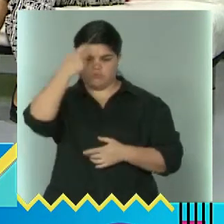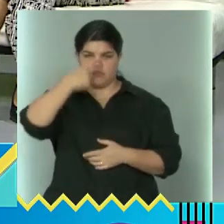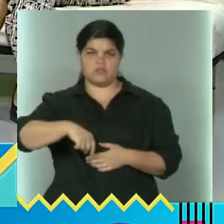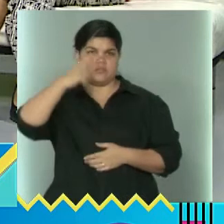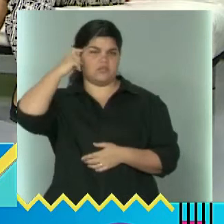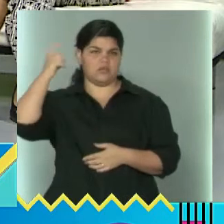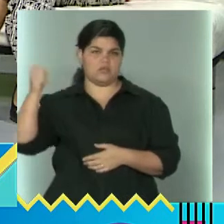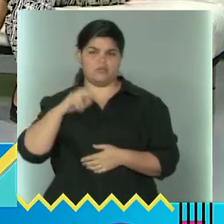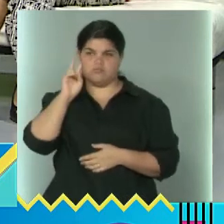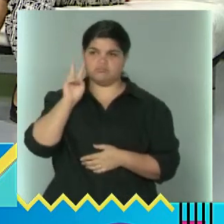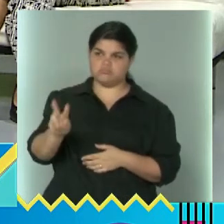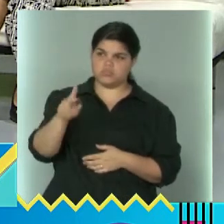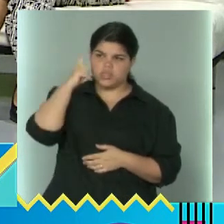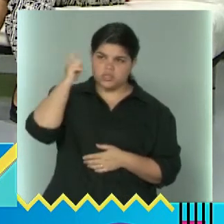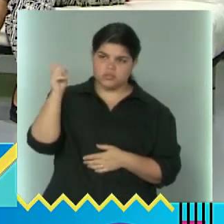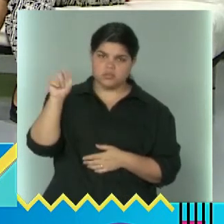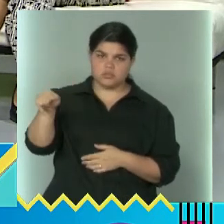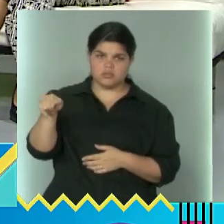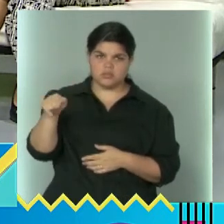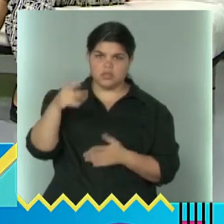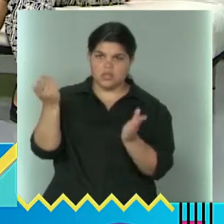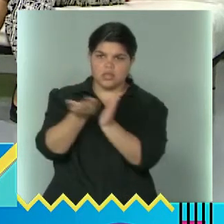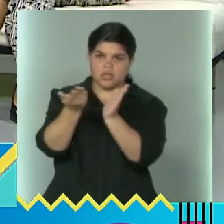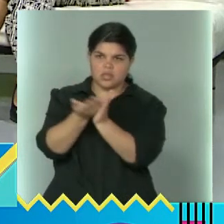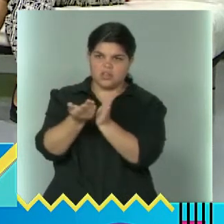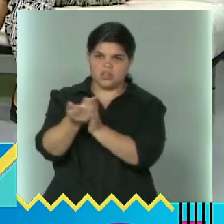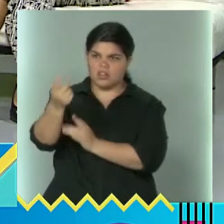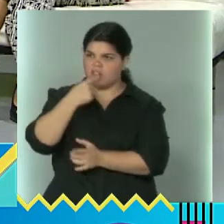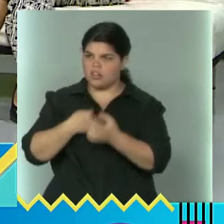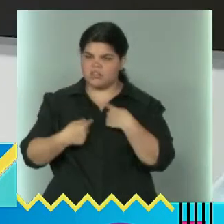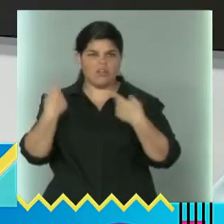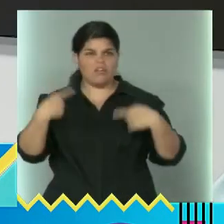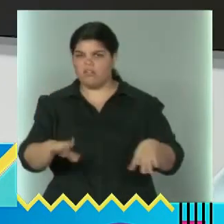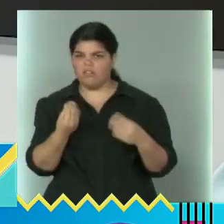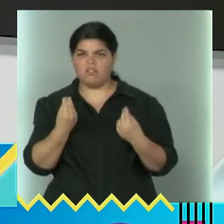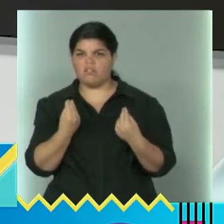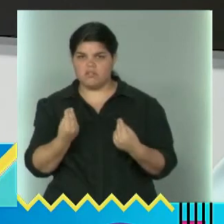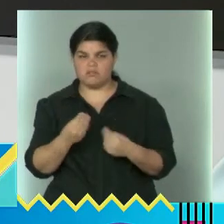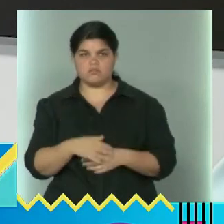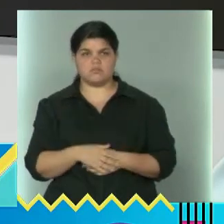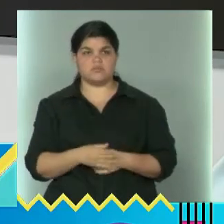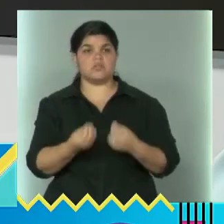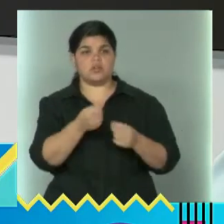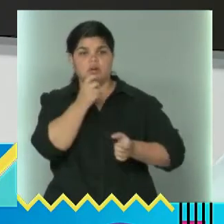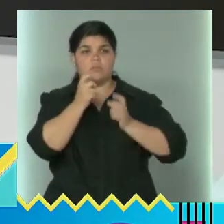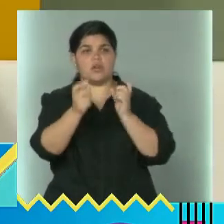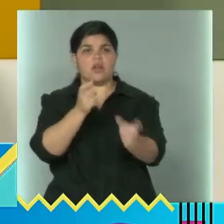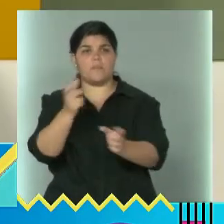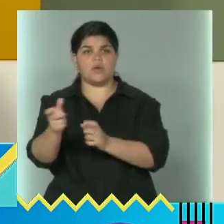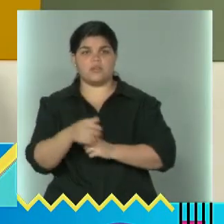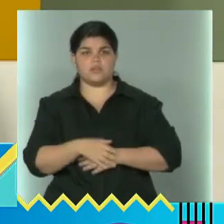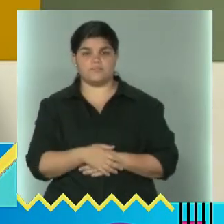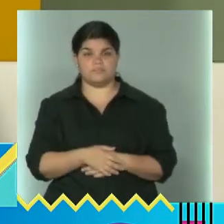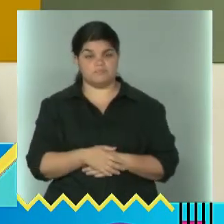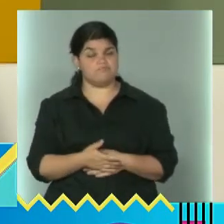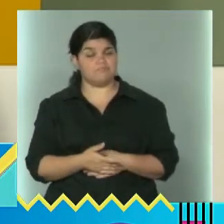lo escucha un psicólogo que estudió en relación a eso y dice, ¿qué están hablando? ¿Cómo se puede responder a eso? Sí, está